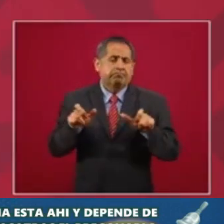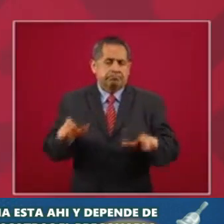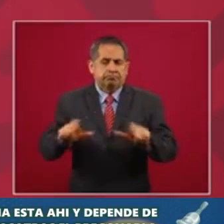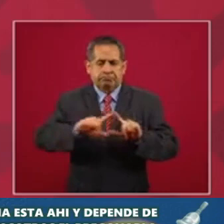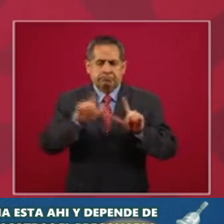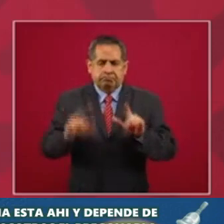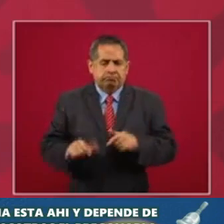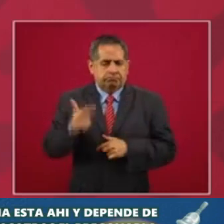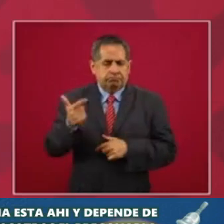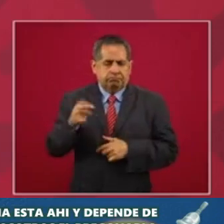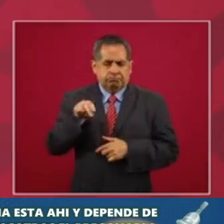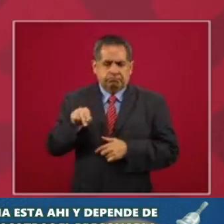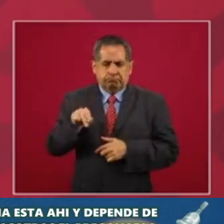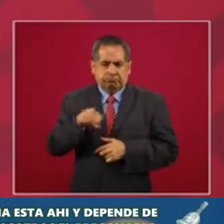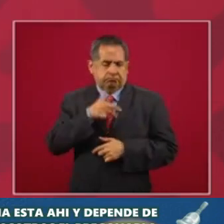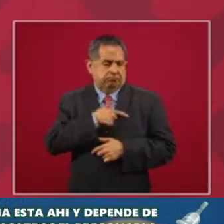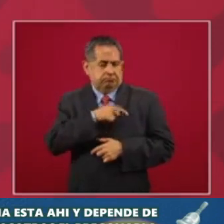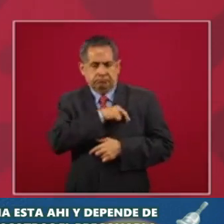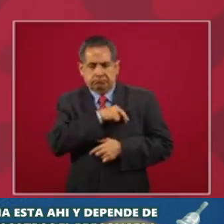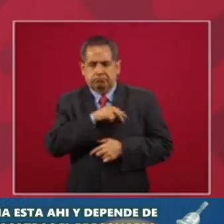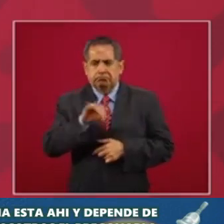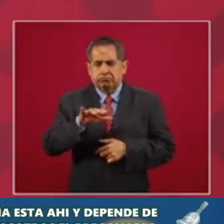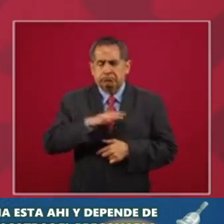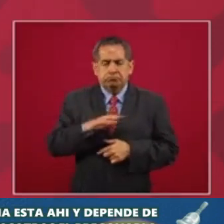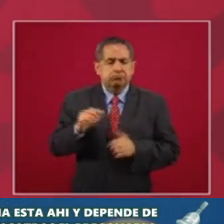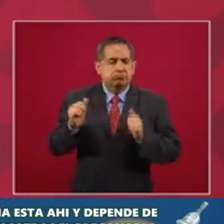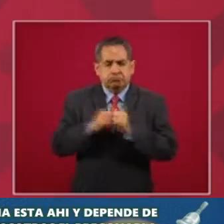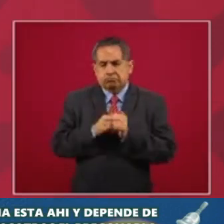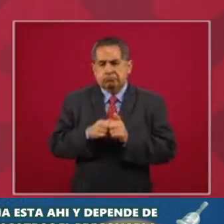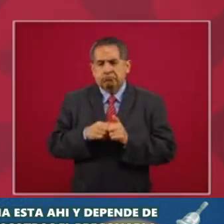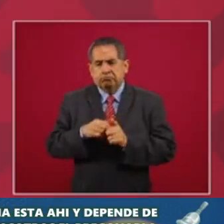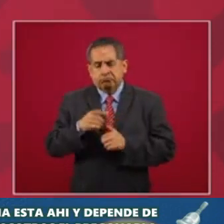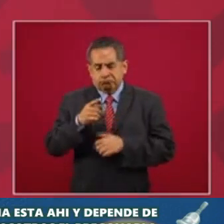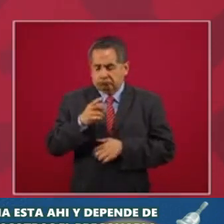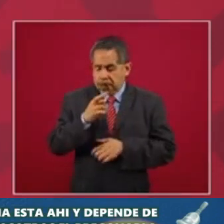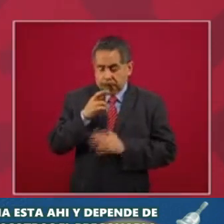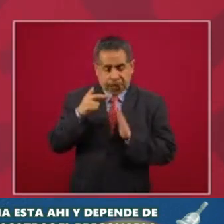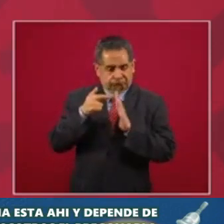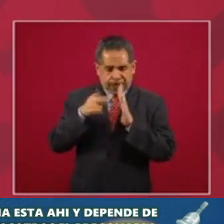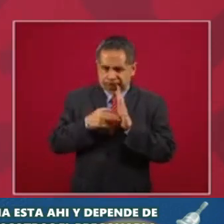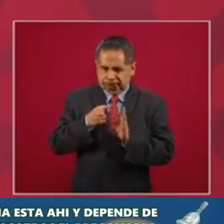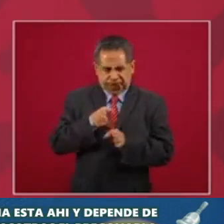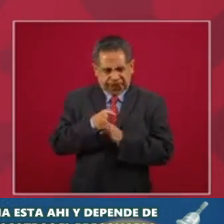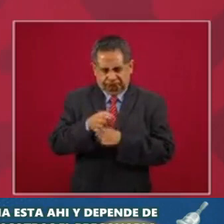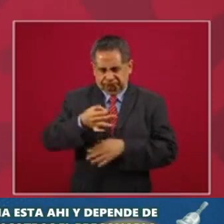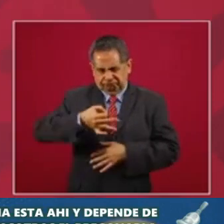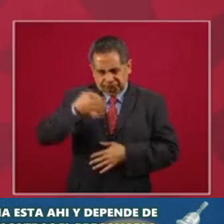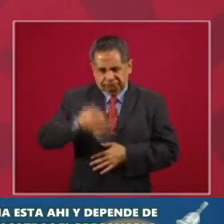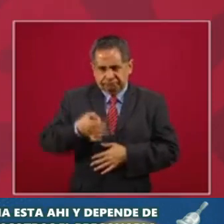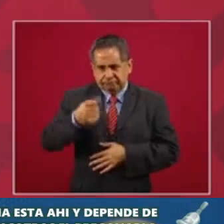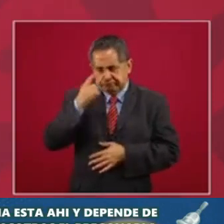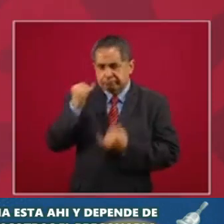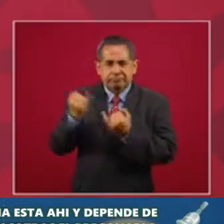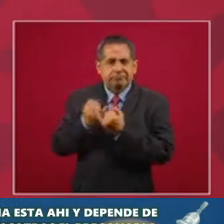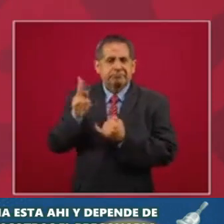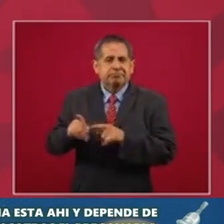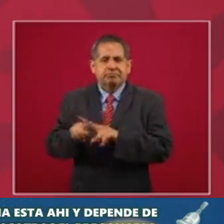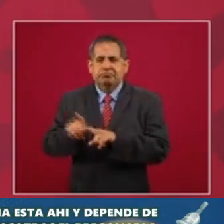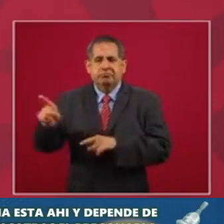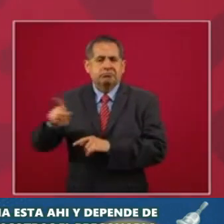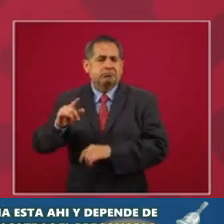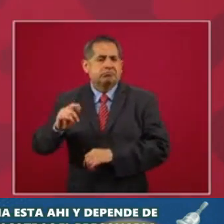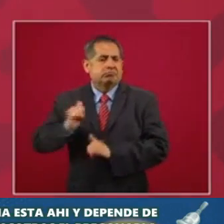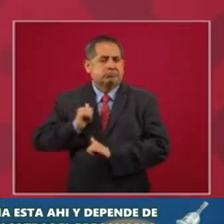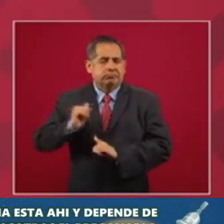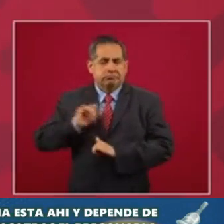y es con la disciplina con el profesionalismo del ejército y